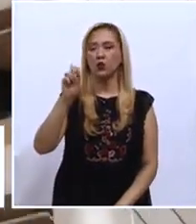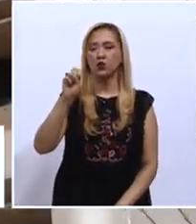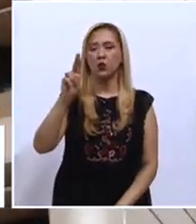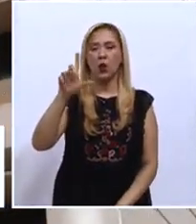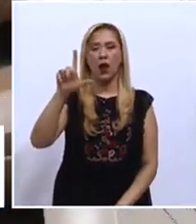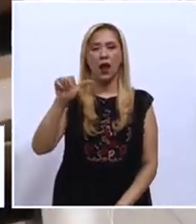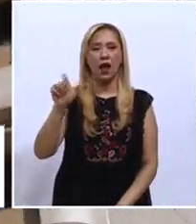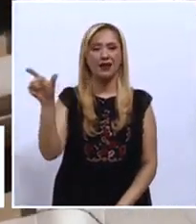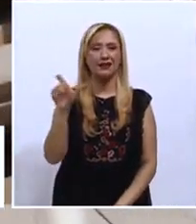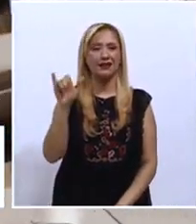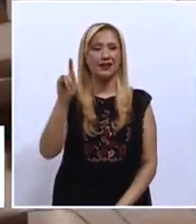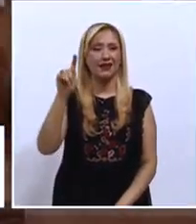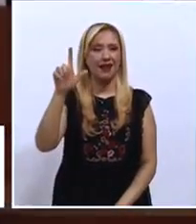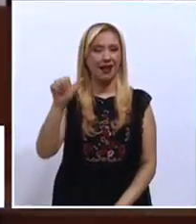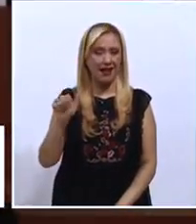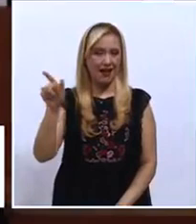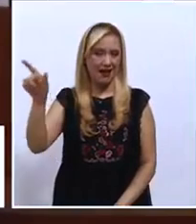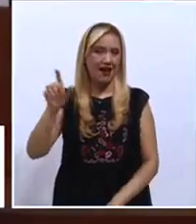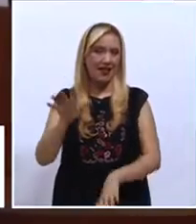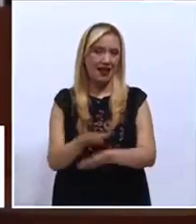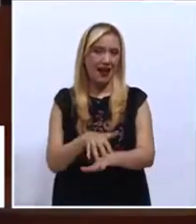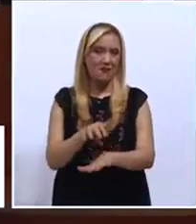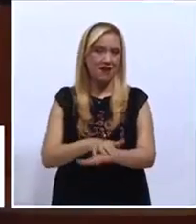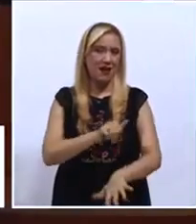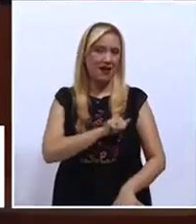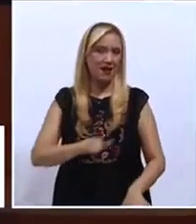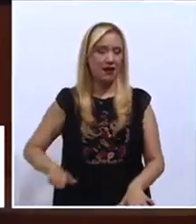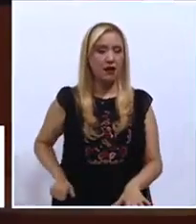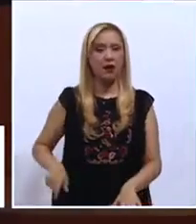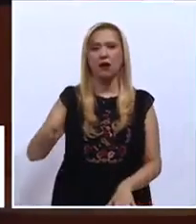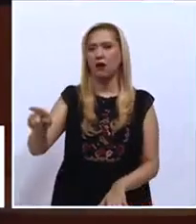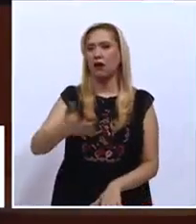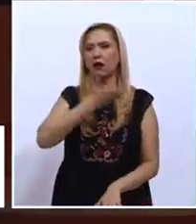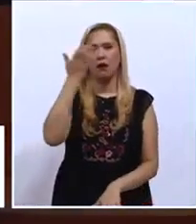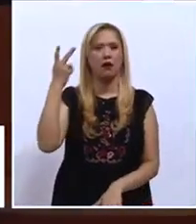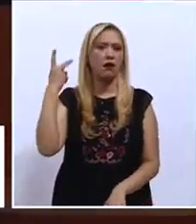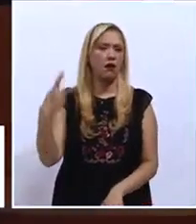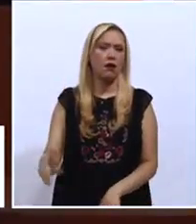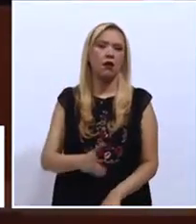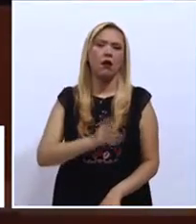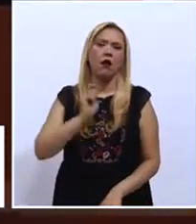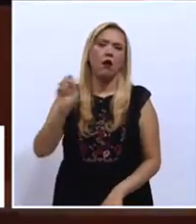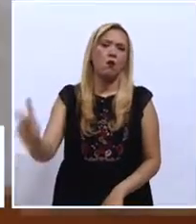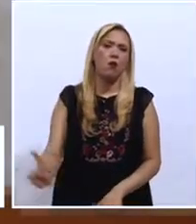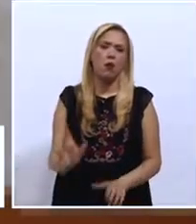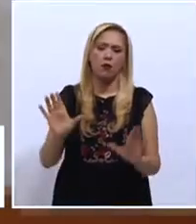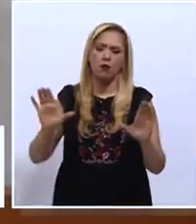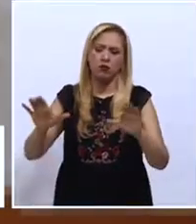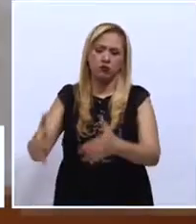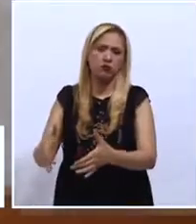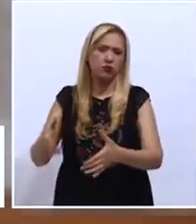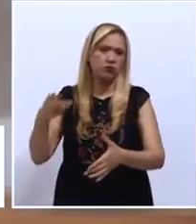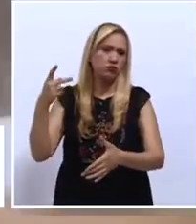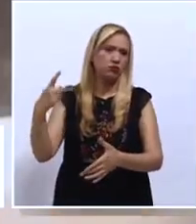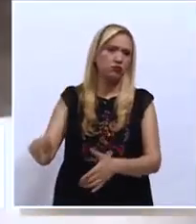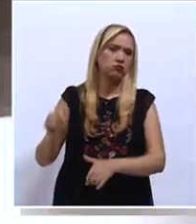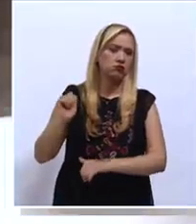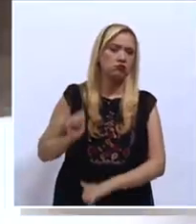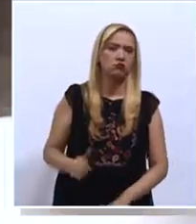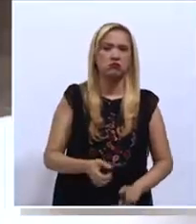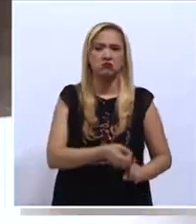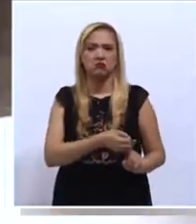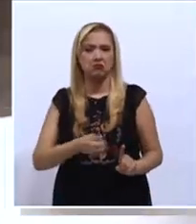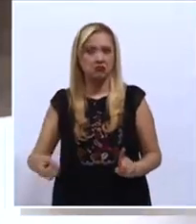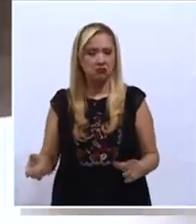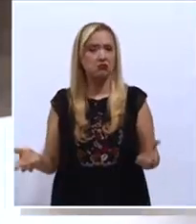la alcaldía Tlalpan, como autoridad tradicional, tal como lo hizo la propia alcaldía y el tribunal local. Las y los